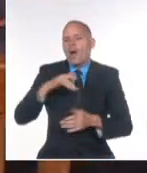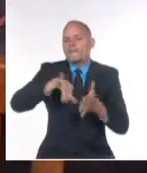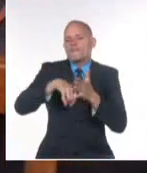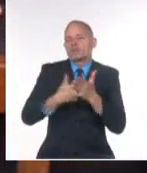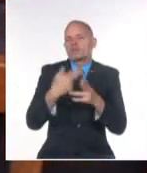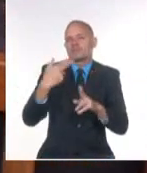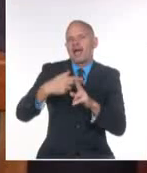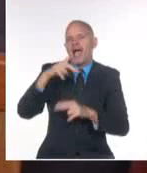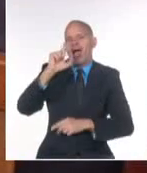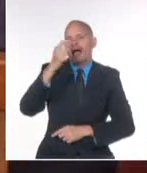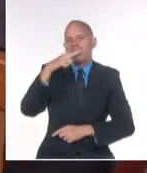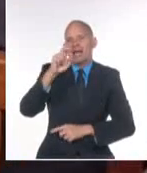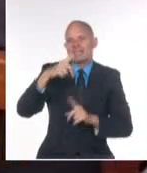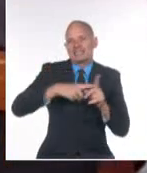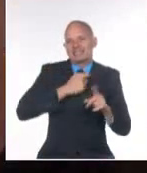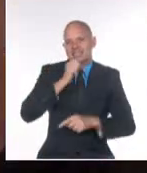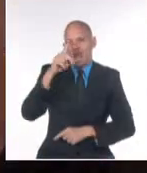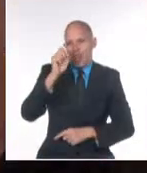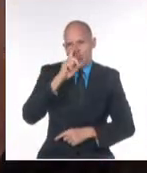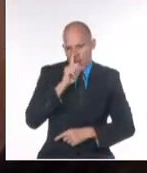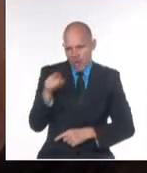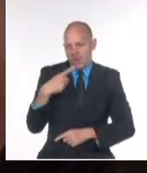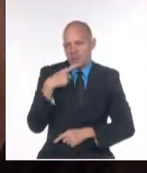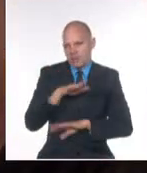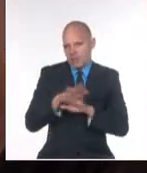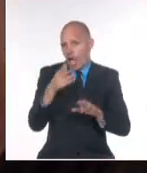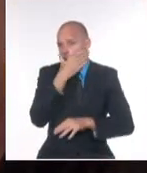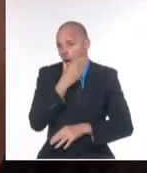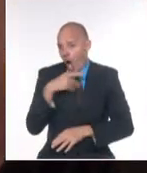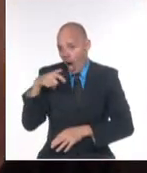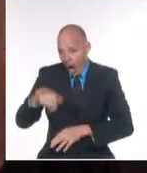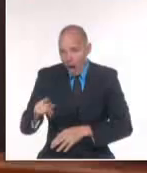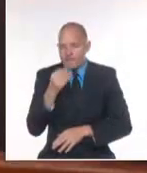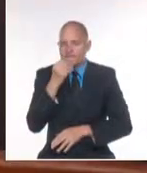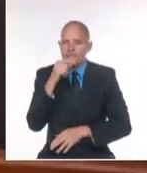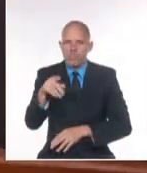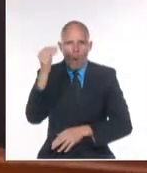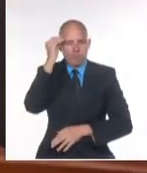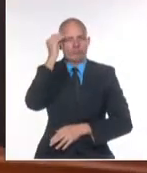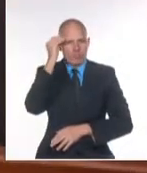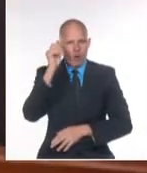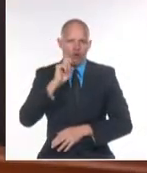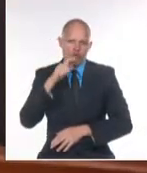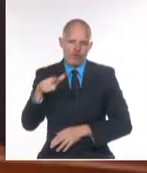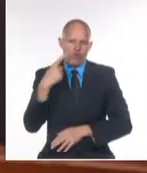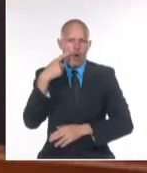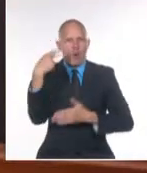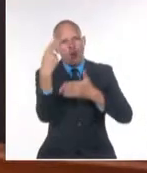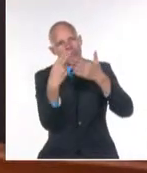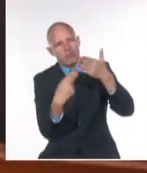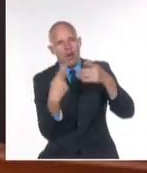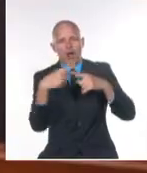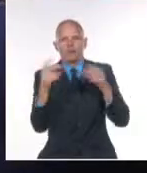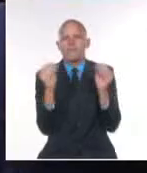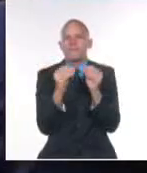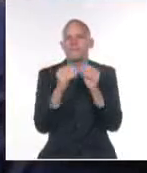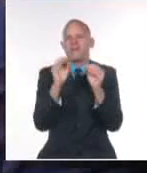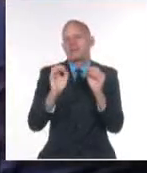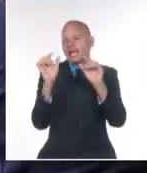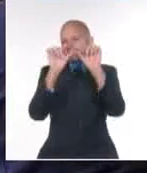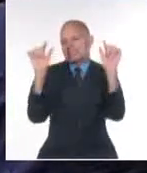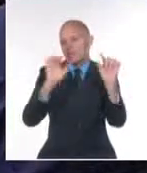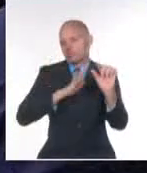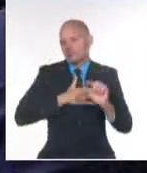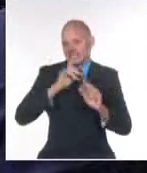a las posibilidades que brinda a jóvenes diseñadores esa iniciativa que incentiva la realización de carteles de cine. También en